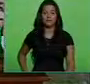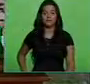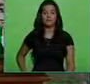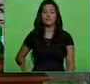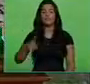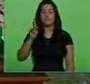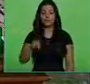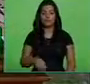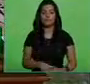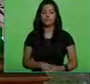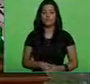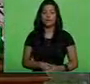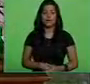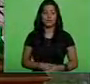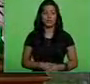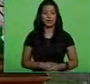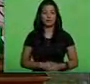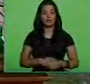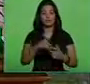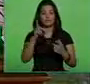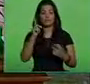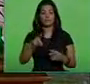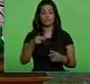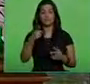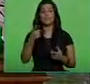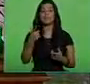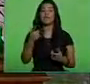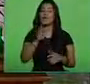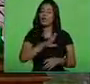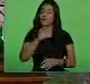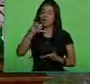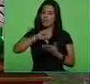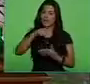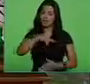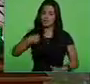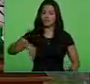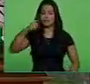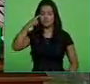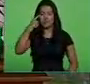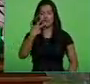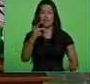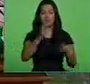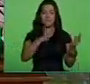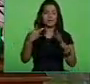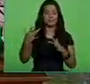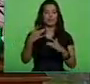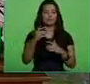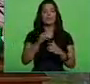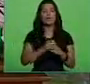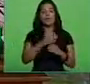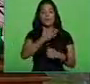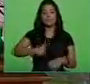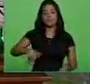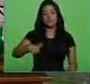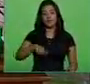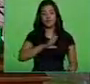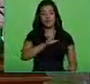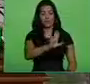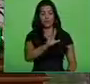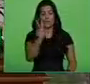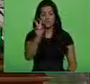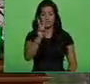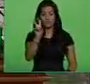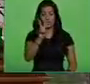comunicación dice así: Beijing, 6 de marzo del año 2013, al excelentísimo señor Nicolás Maduro Moros, presidente interino de la República Bolivariana de